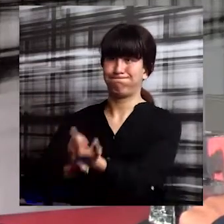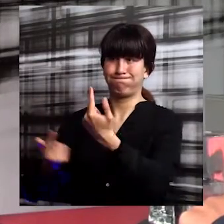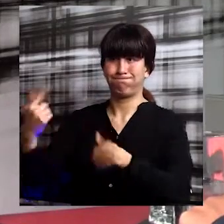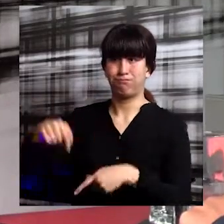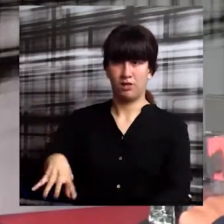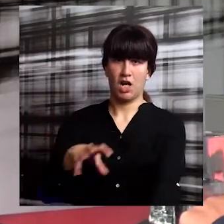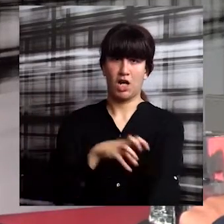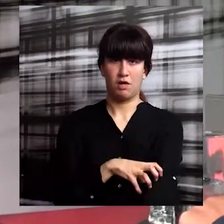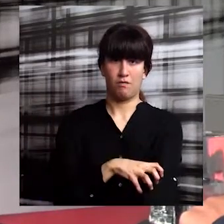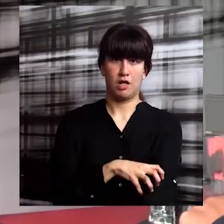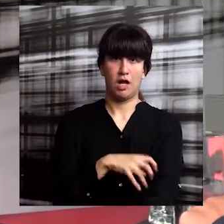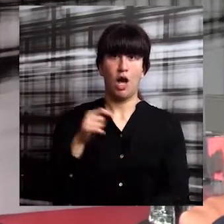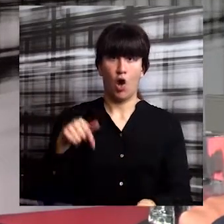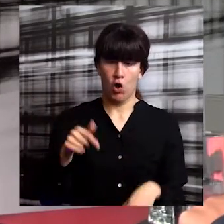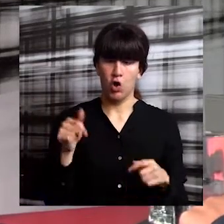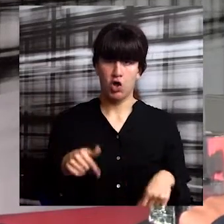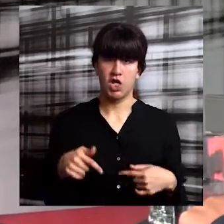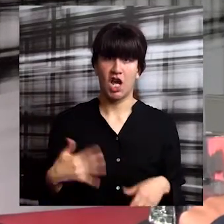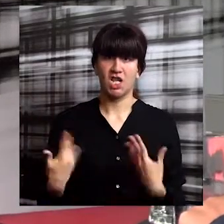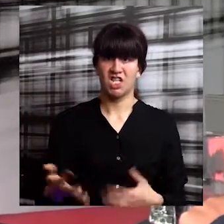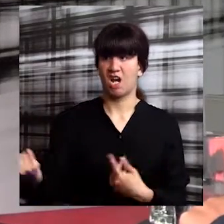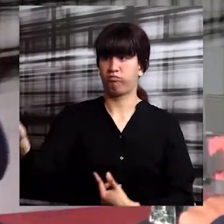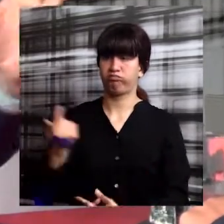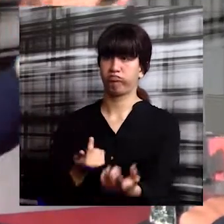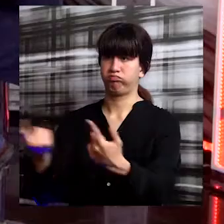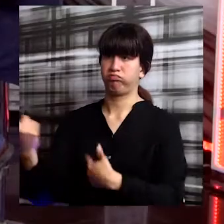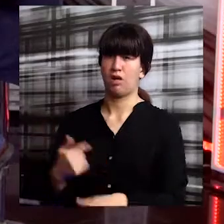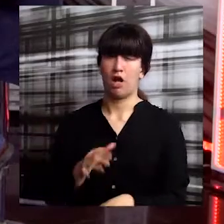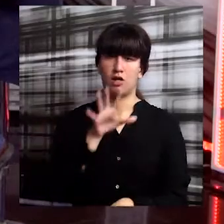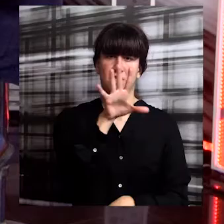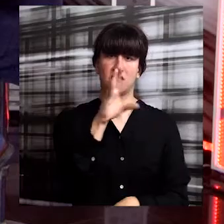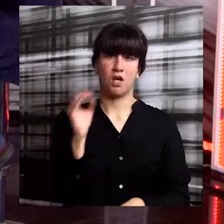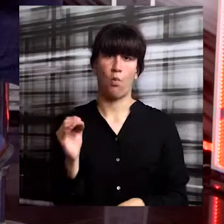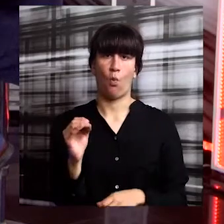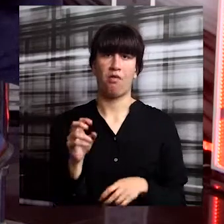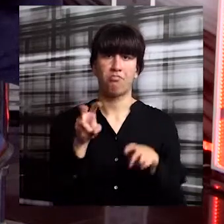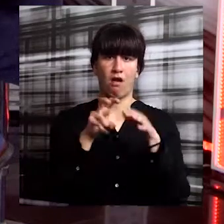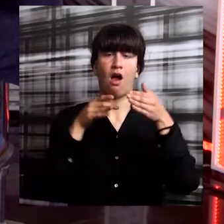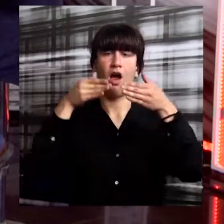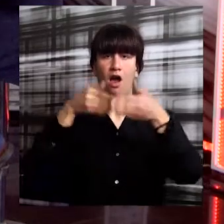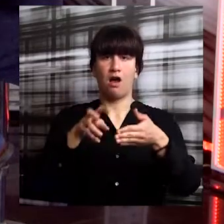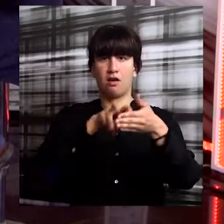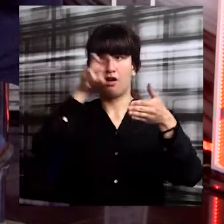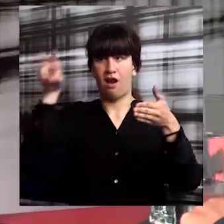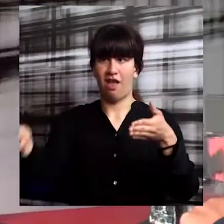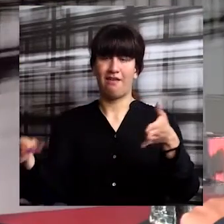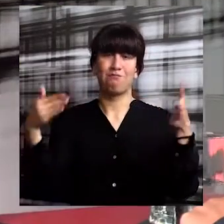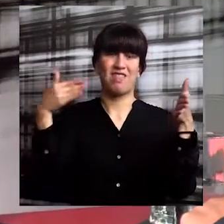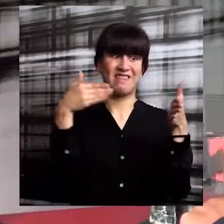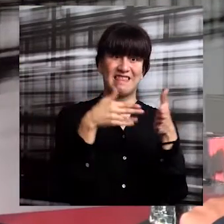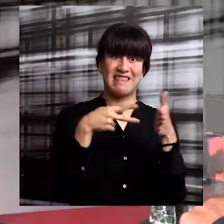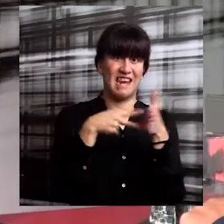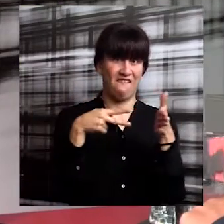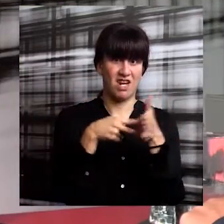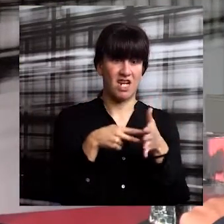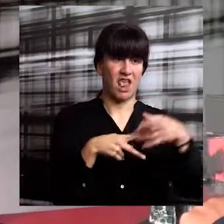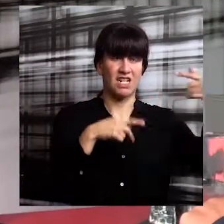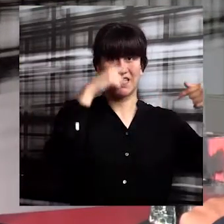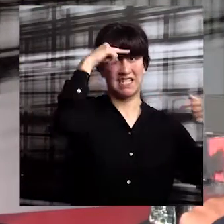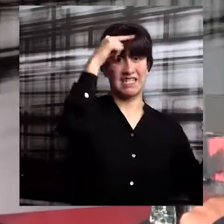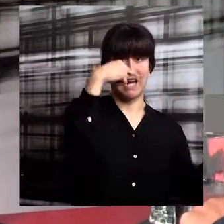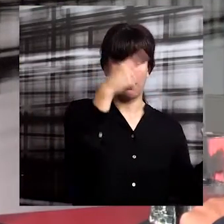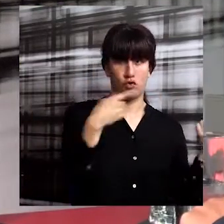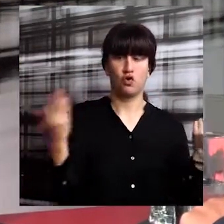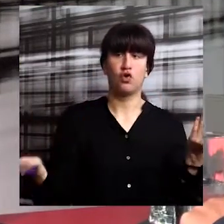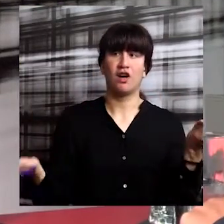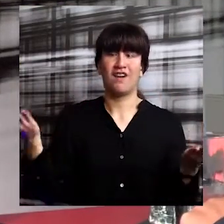llegan aproximadamente 50 recaladas, que están divididas entre San Antonio y Valparaíso. La tasa de